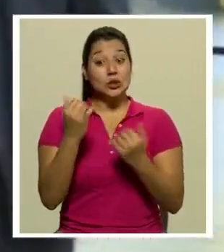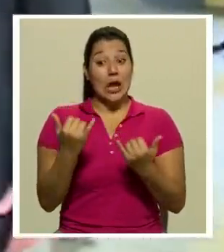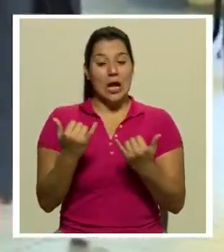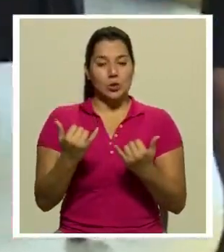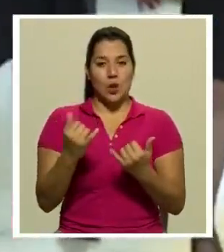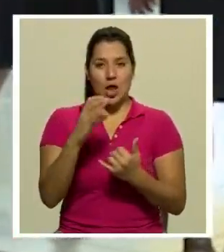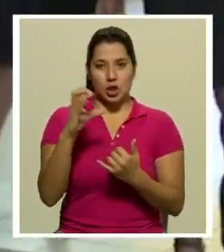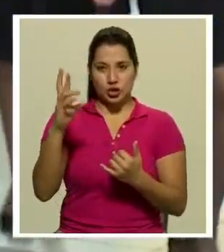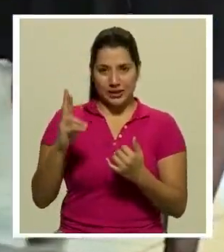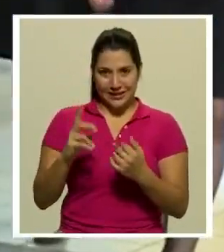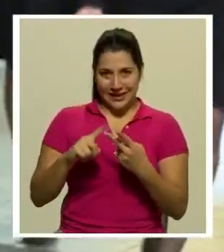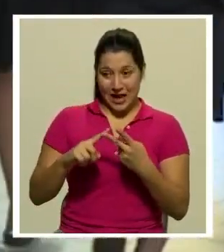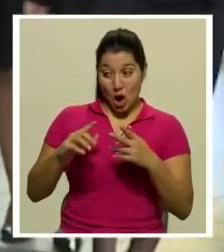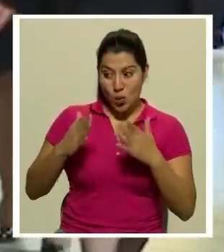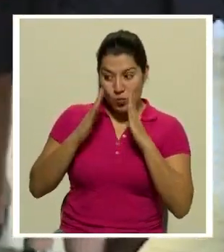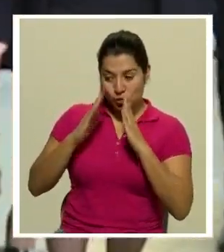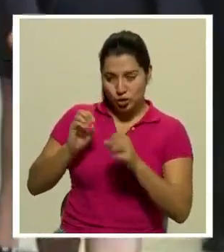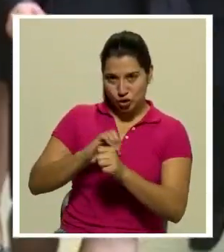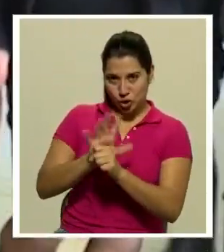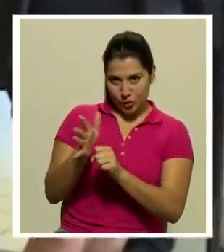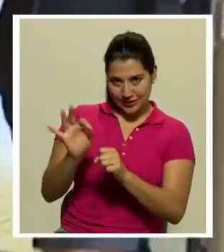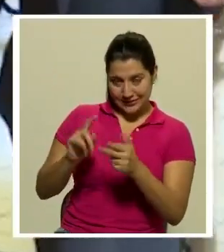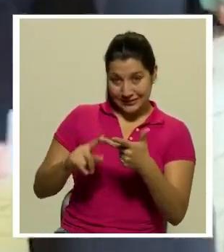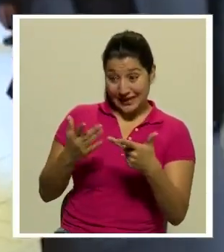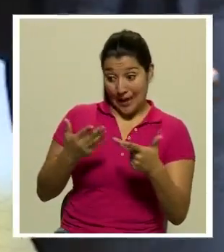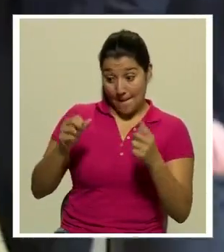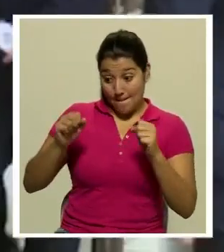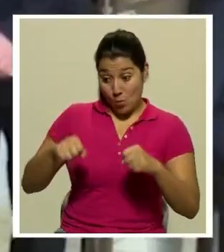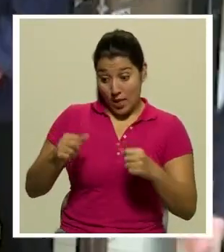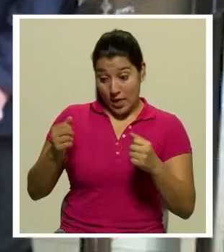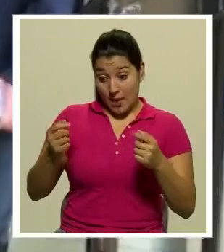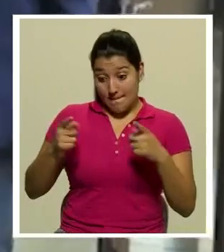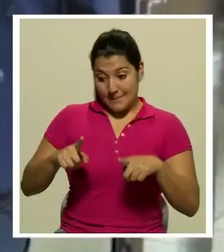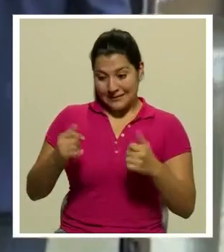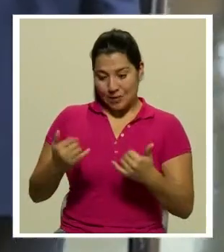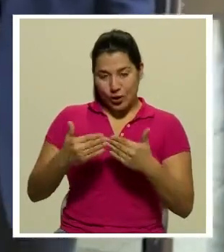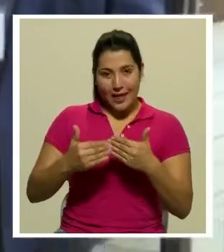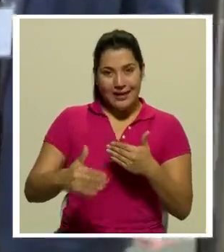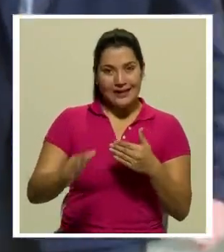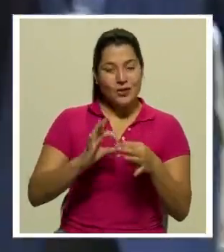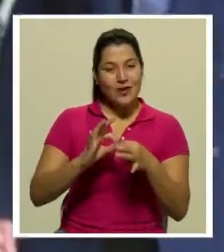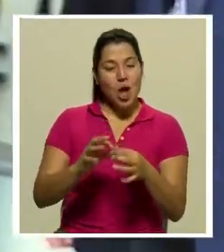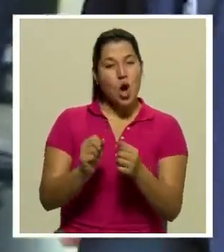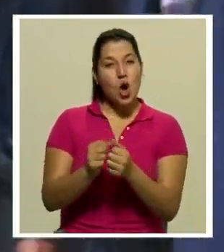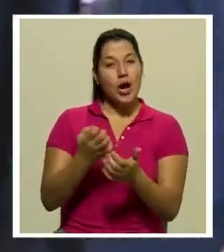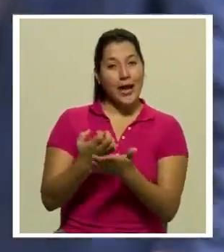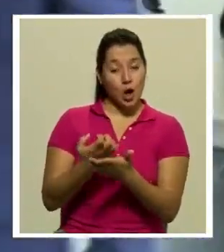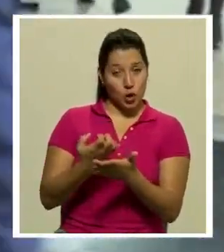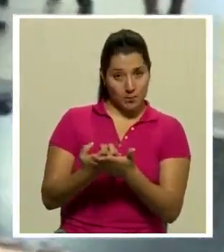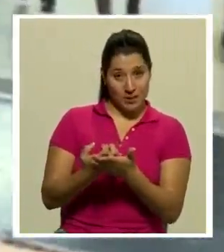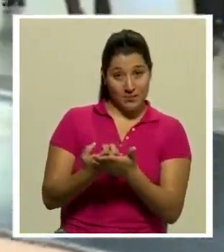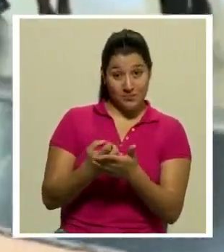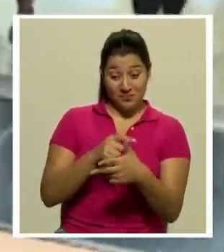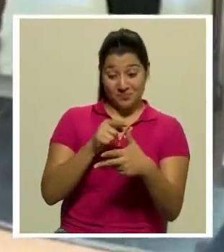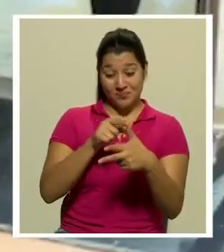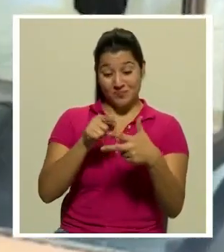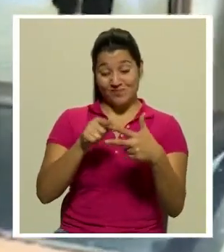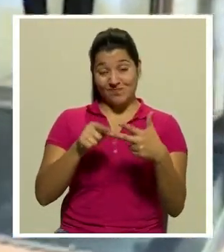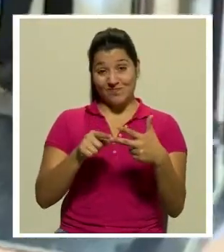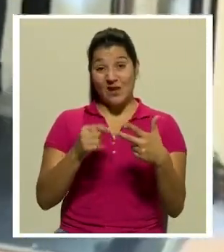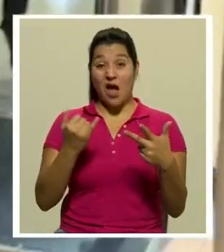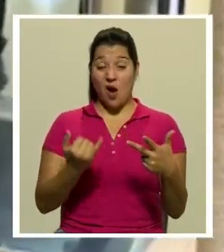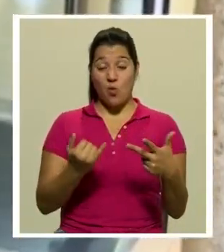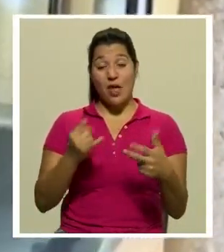de la pandemia del COVID-19 y lo que podría ocurrir de ahora en adelante en materia económica por esta situación, mantienen preocupados a los diputados